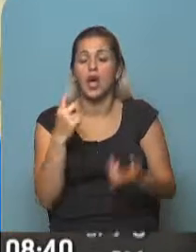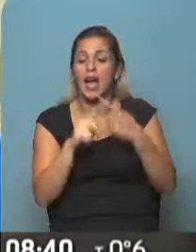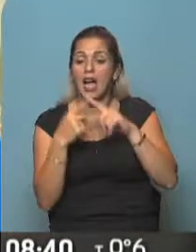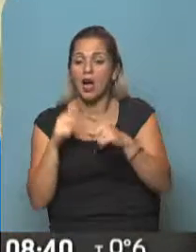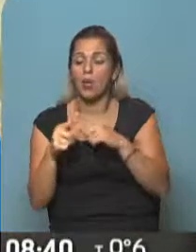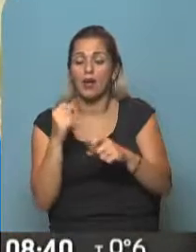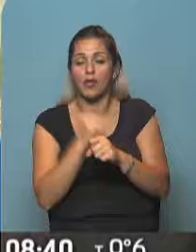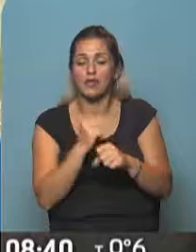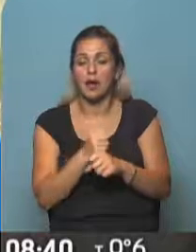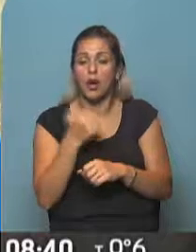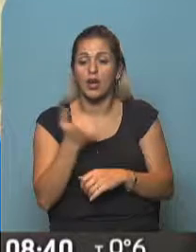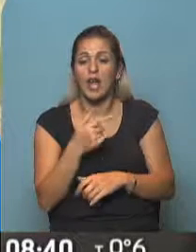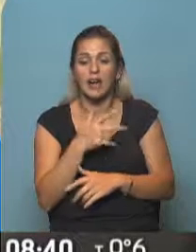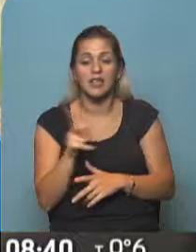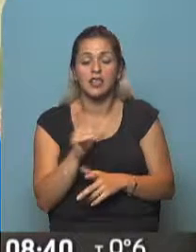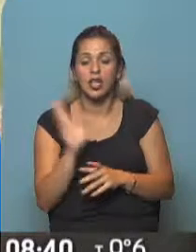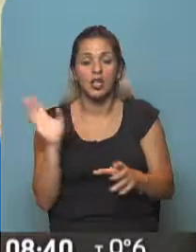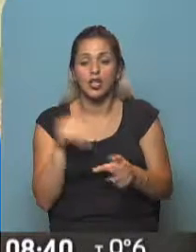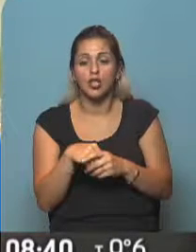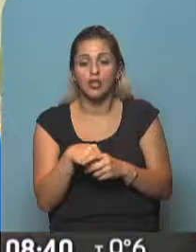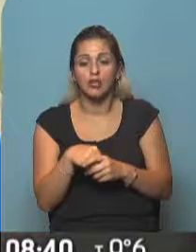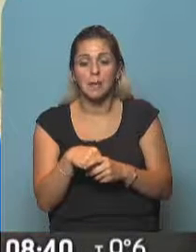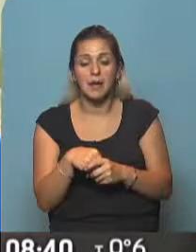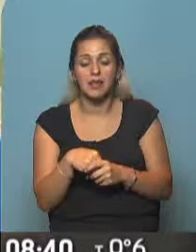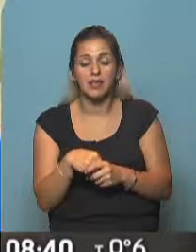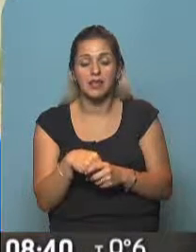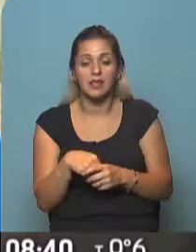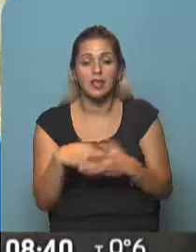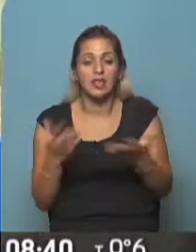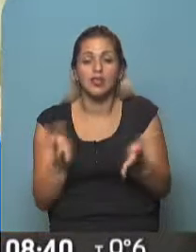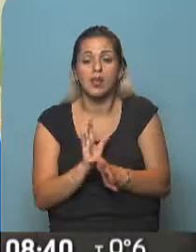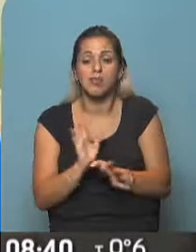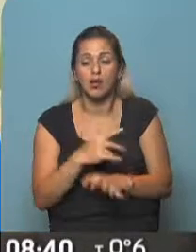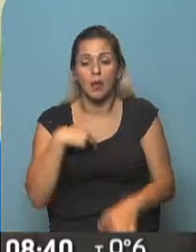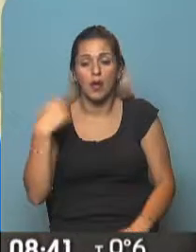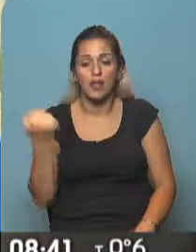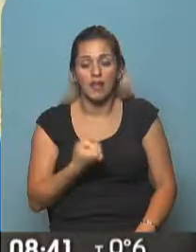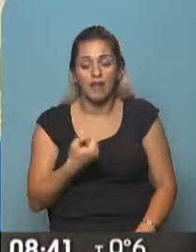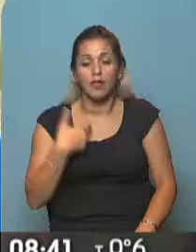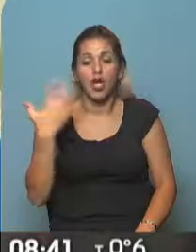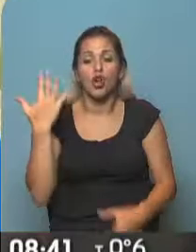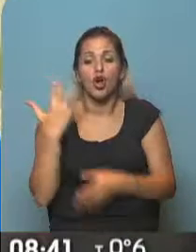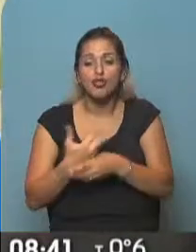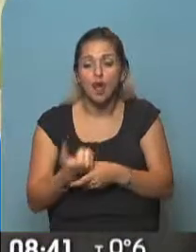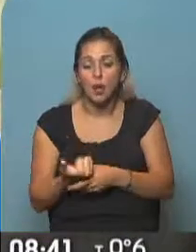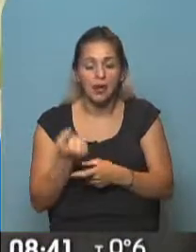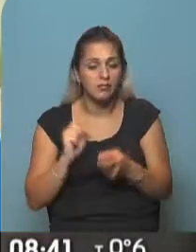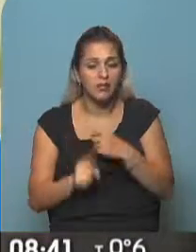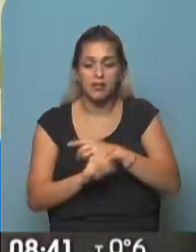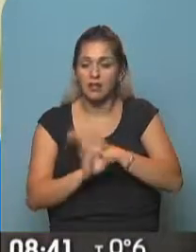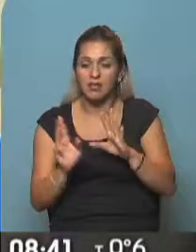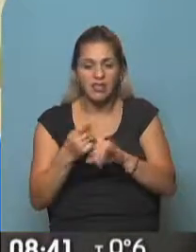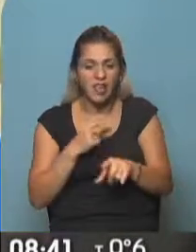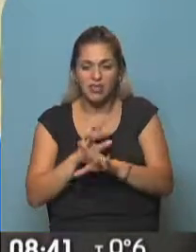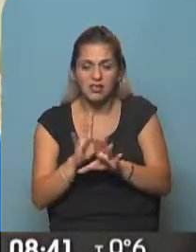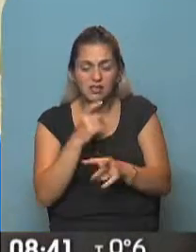colectivos de trabajo en que no interviene la patronal y nos estafan, nos roban. Directamente esa es la